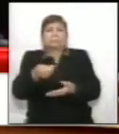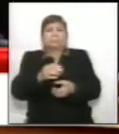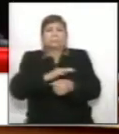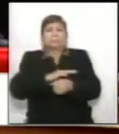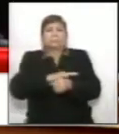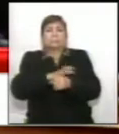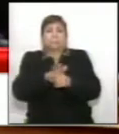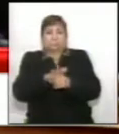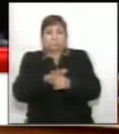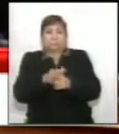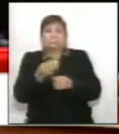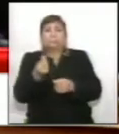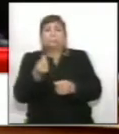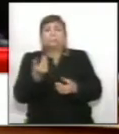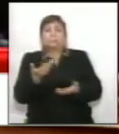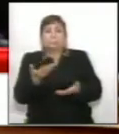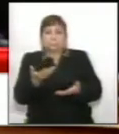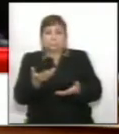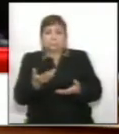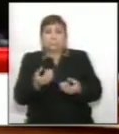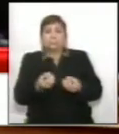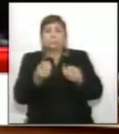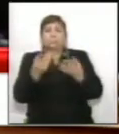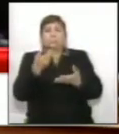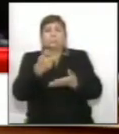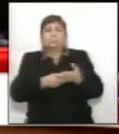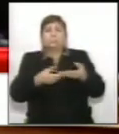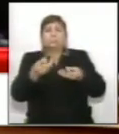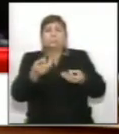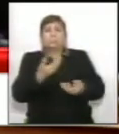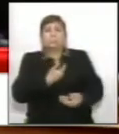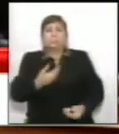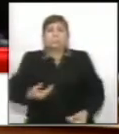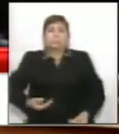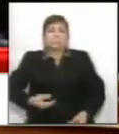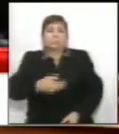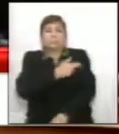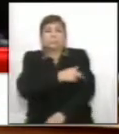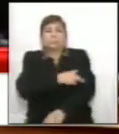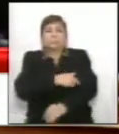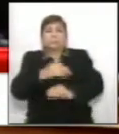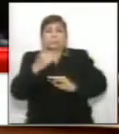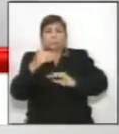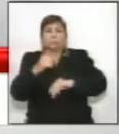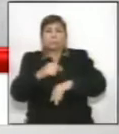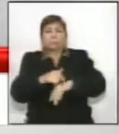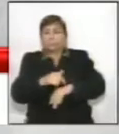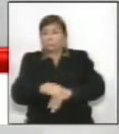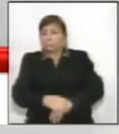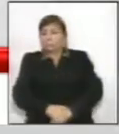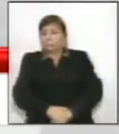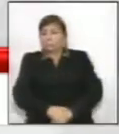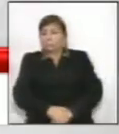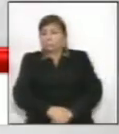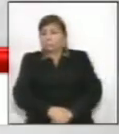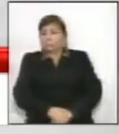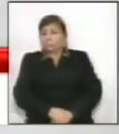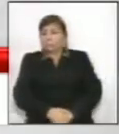la pandemia COVID-19, cuánto le cuesta al Estado los hospitales temporales, que me he